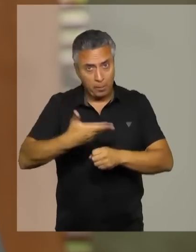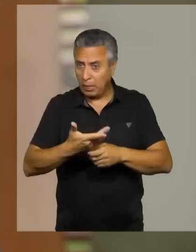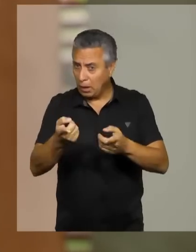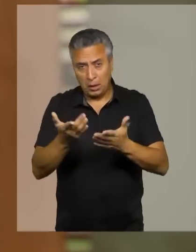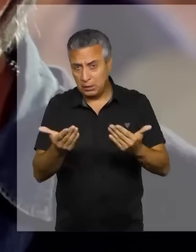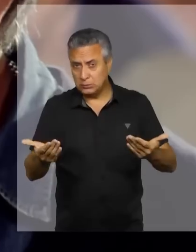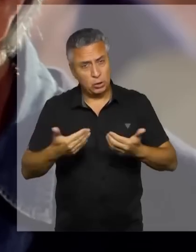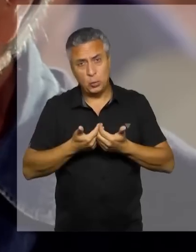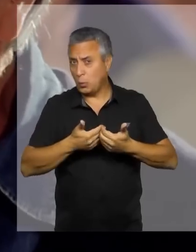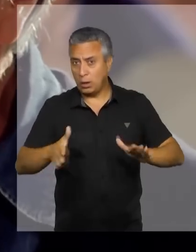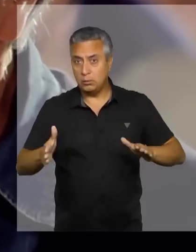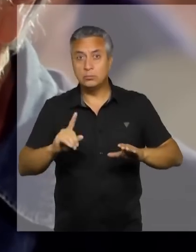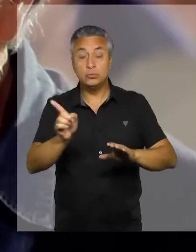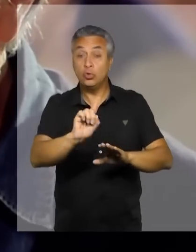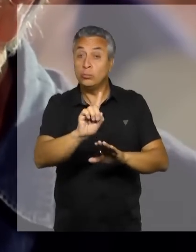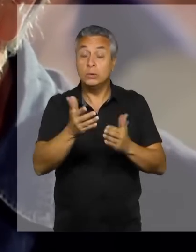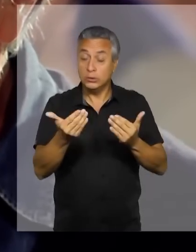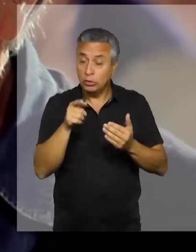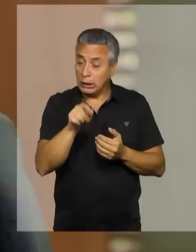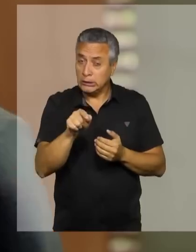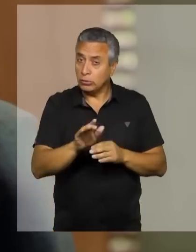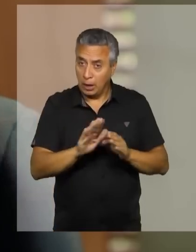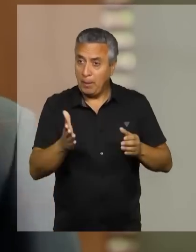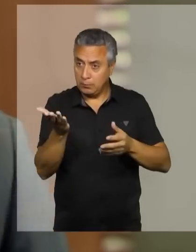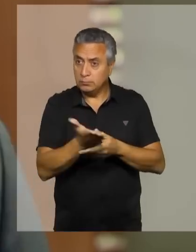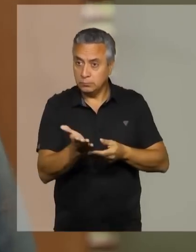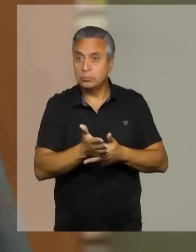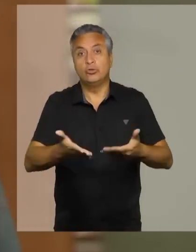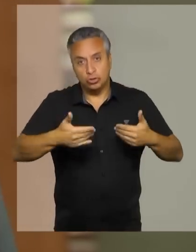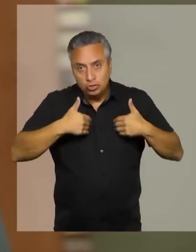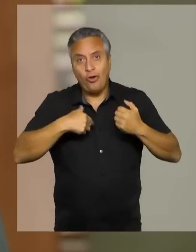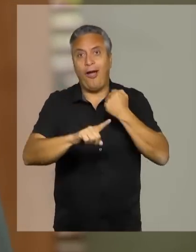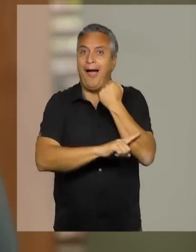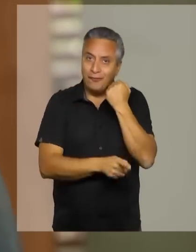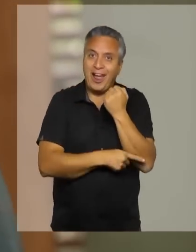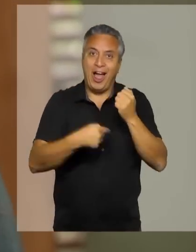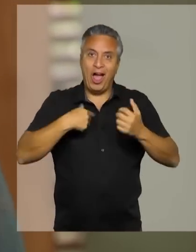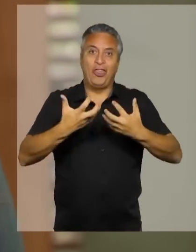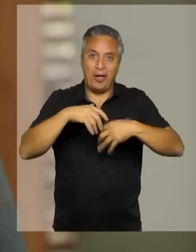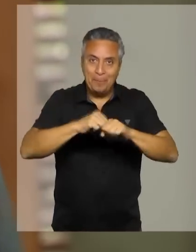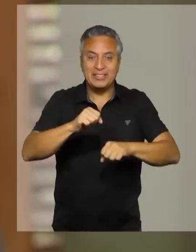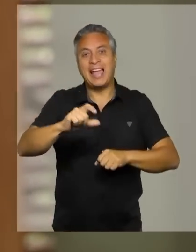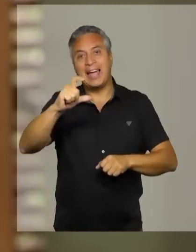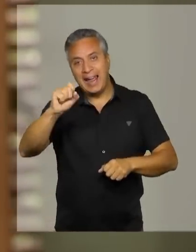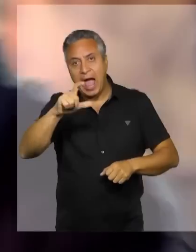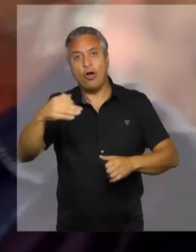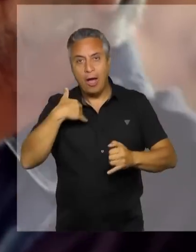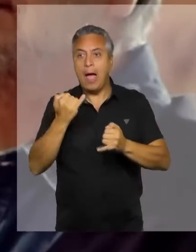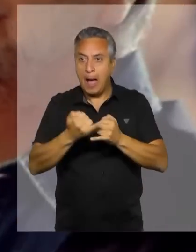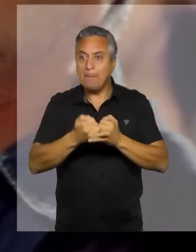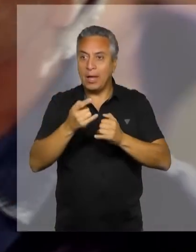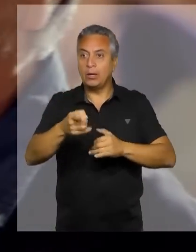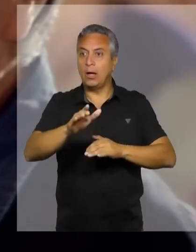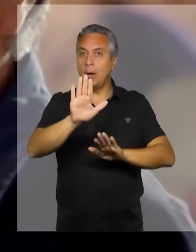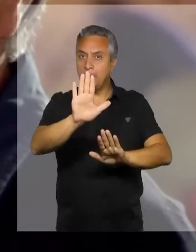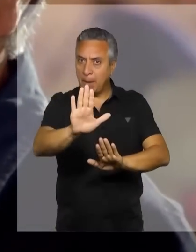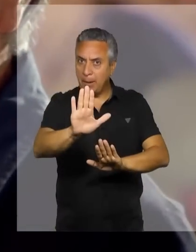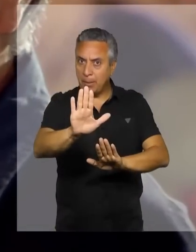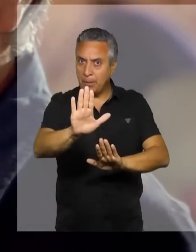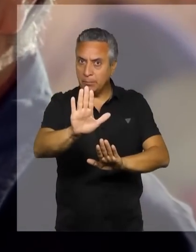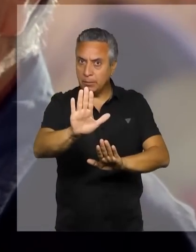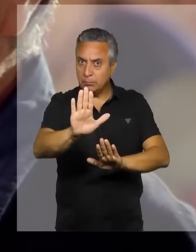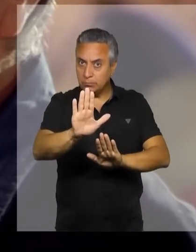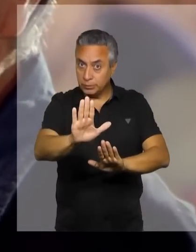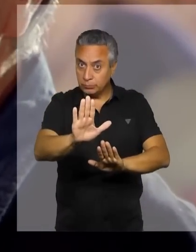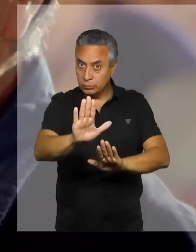verdad. No necesito nada más que eso. O sea, soy el abogado de la empresa, acá con mi amigo, pídeme cualquier cosa, de verdad. A ver, te lo digo. Tú atente, por favor, a lo que